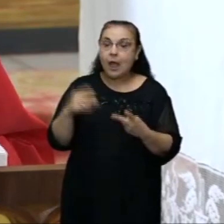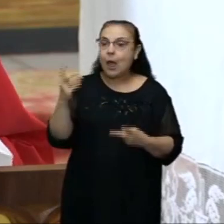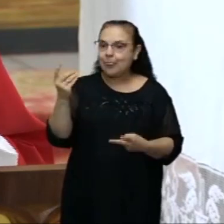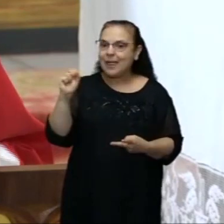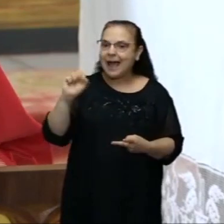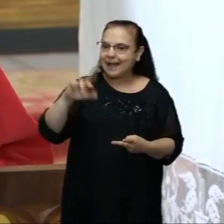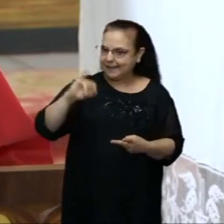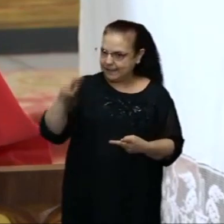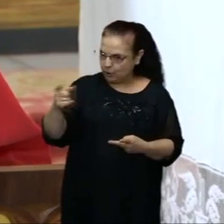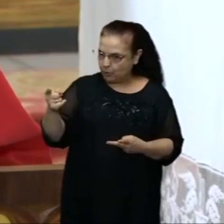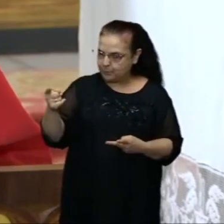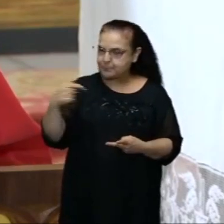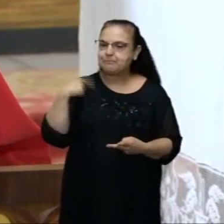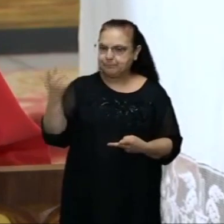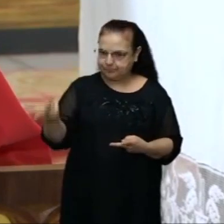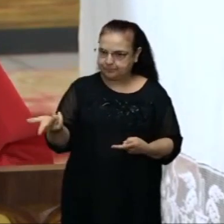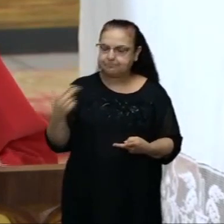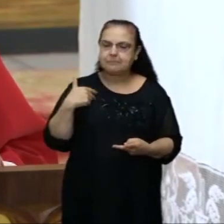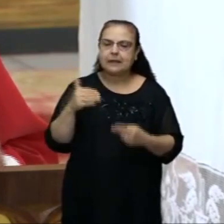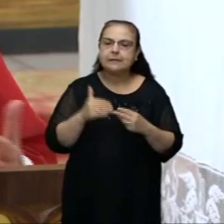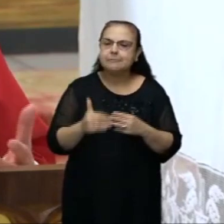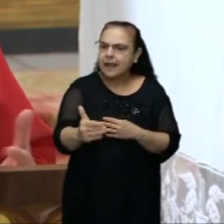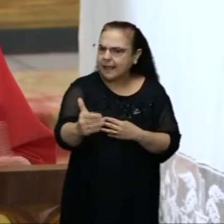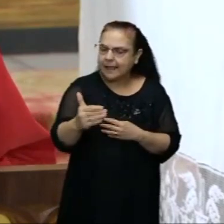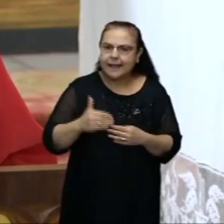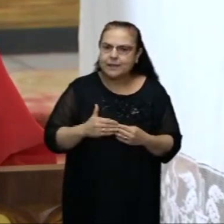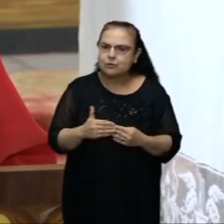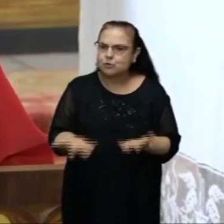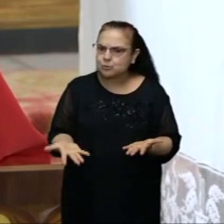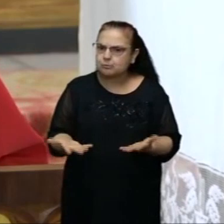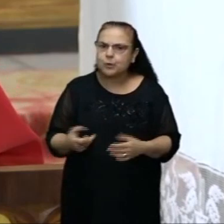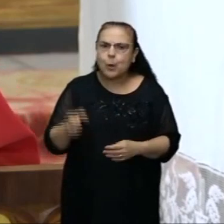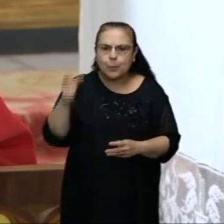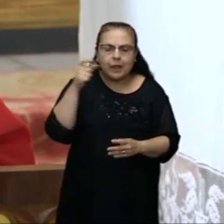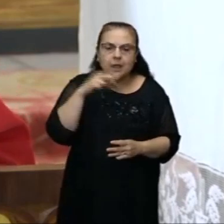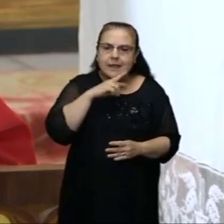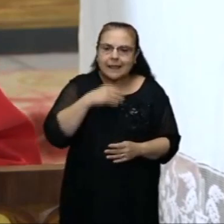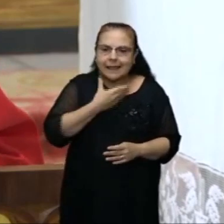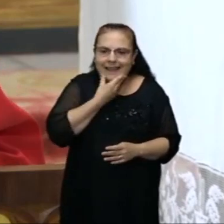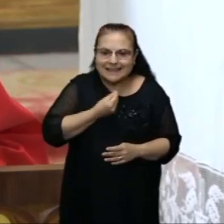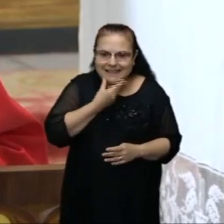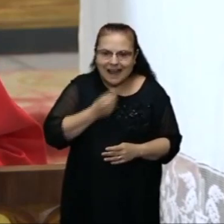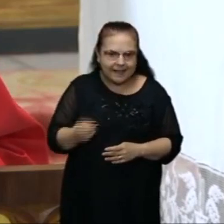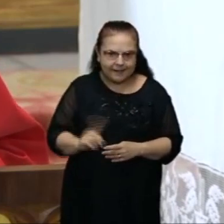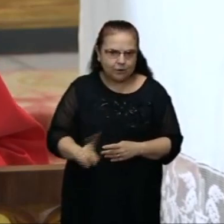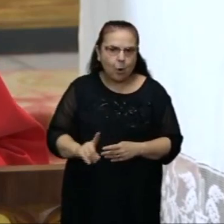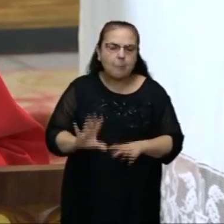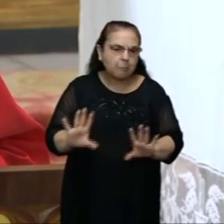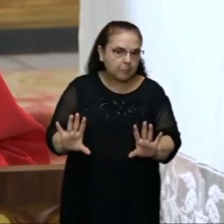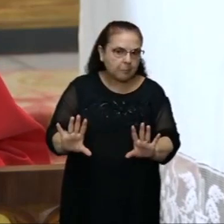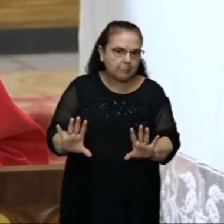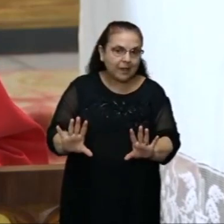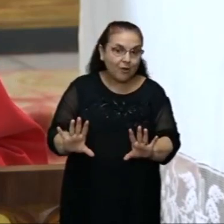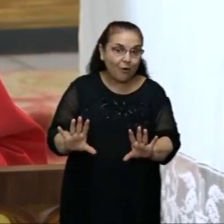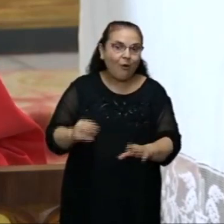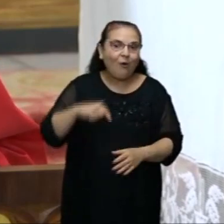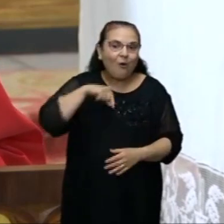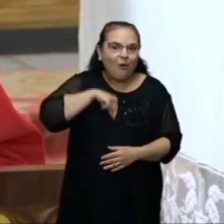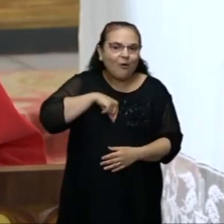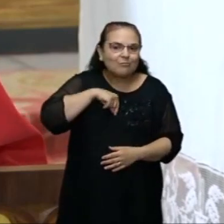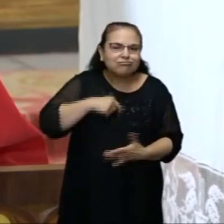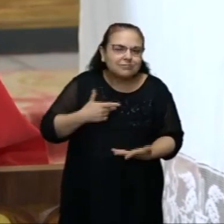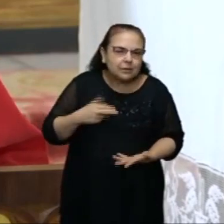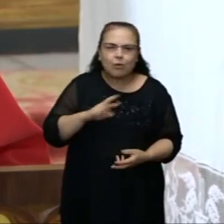que tenían también ellos, aunque eran paganos, no eran del pueblo de Israel, pero se ve que tenían un sentimiento, un